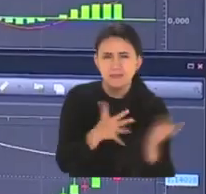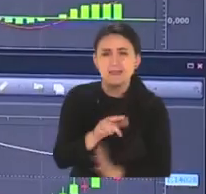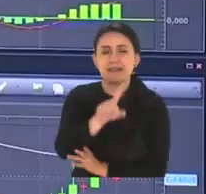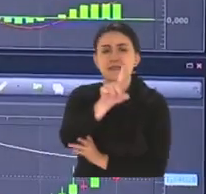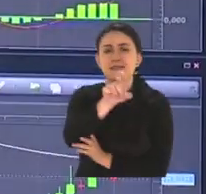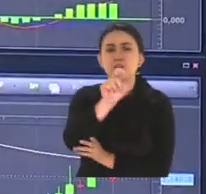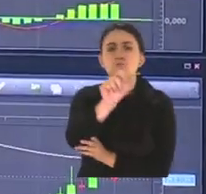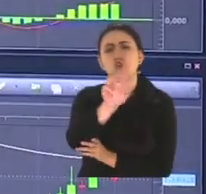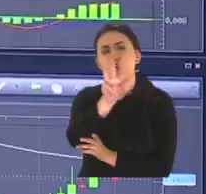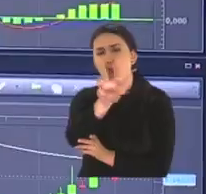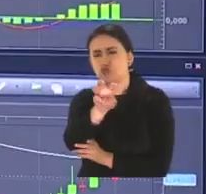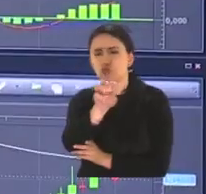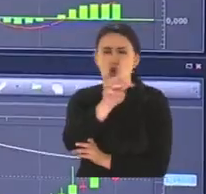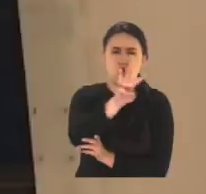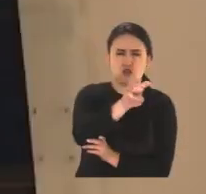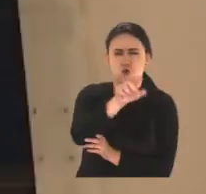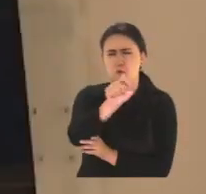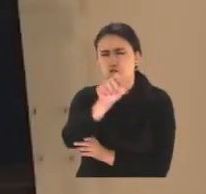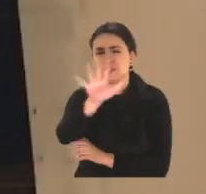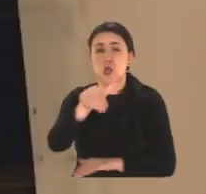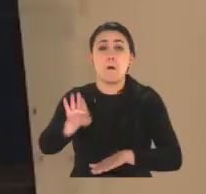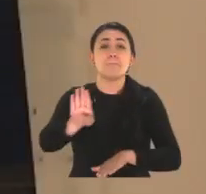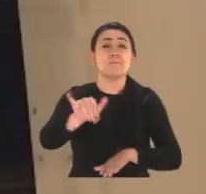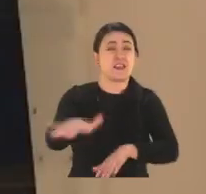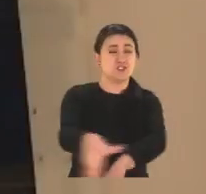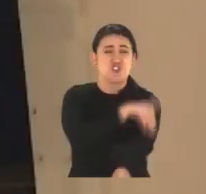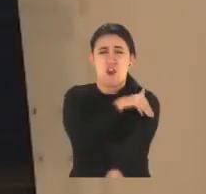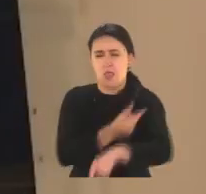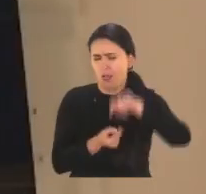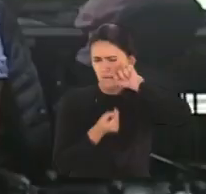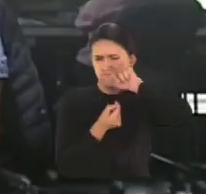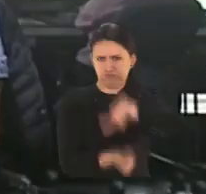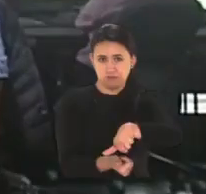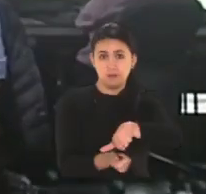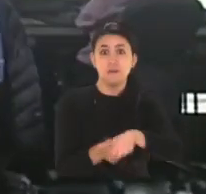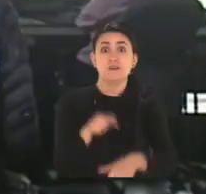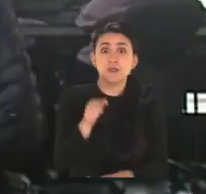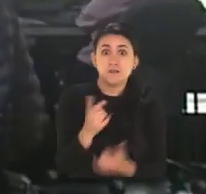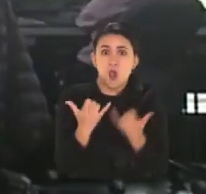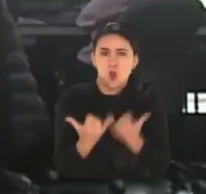6.8 y los 8.5 billones de pesos. Este es el primero de